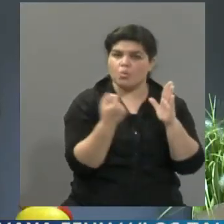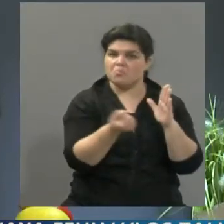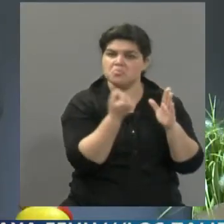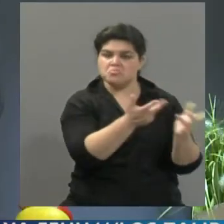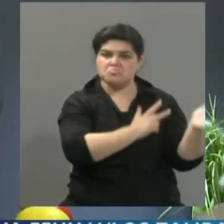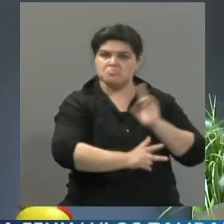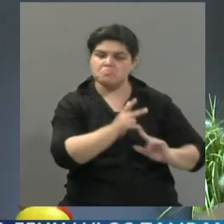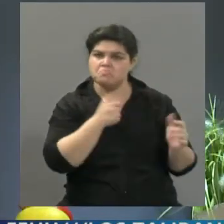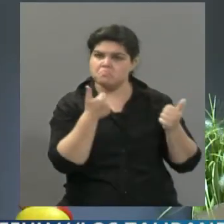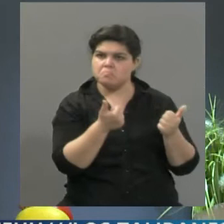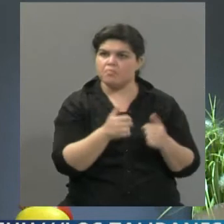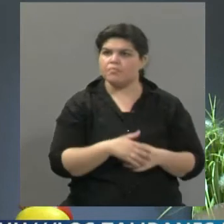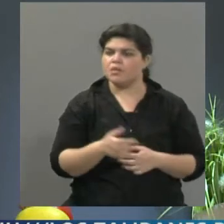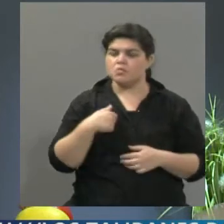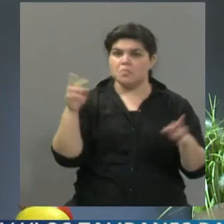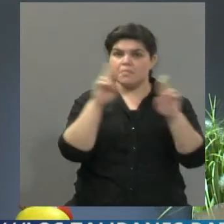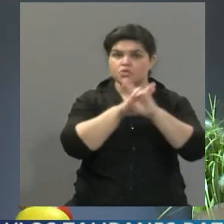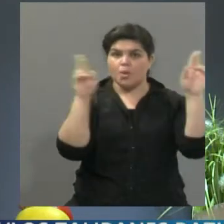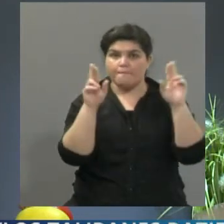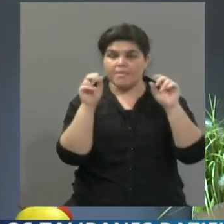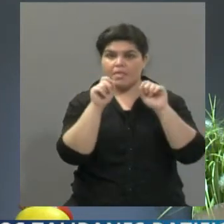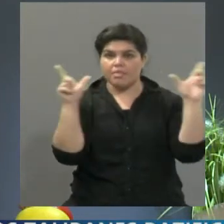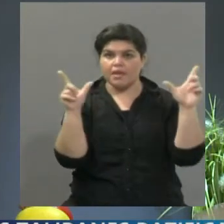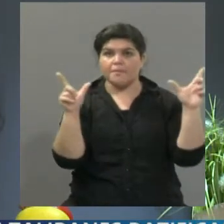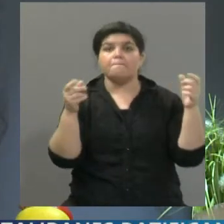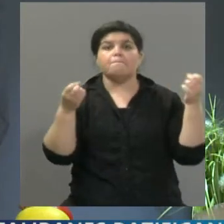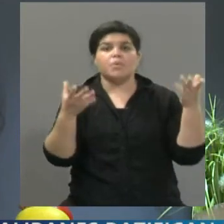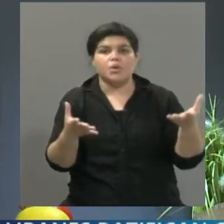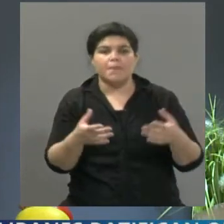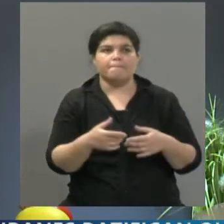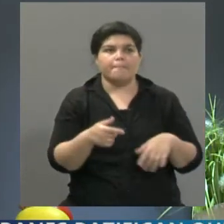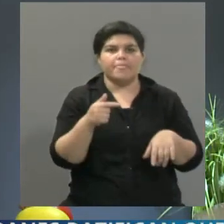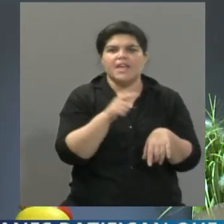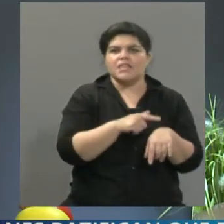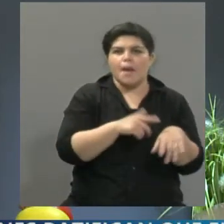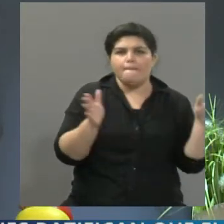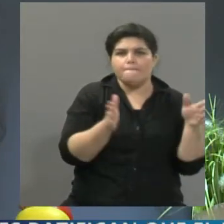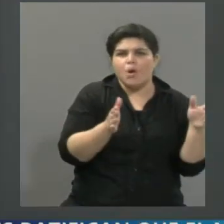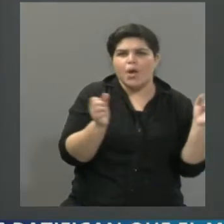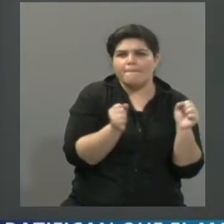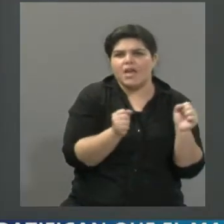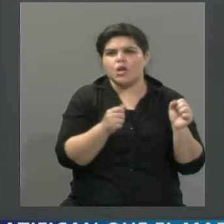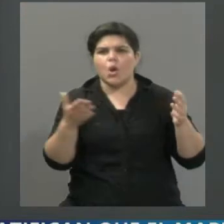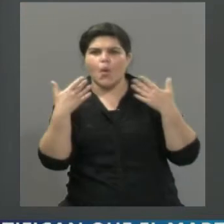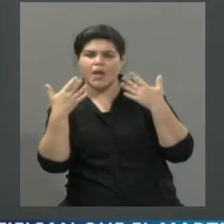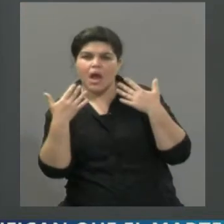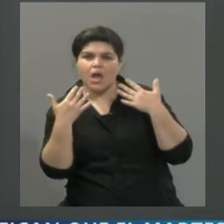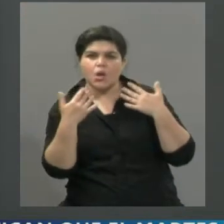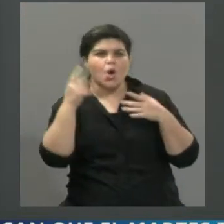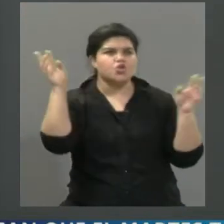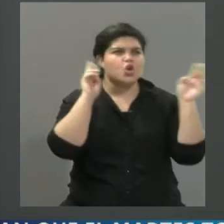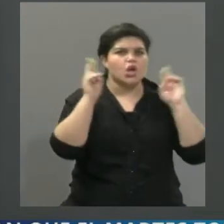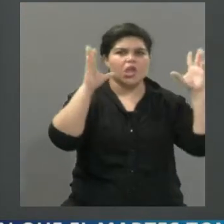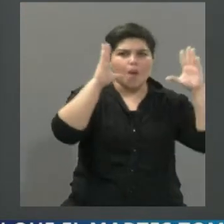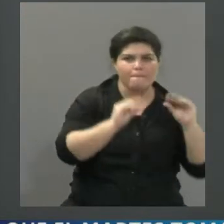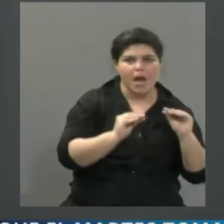tema del sonido, ¿no? En las diferentes estaciones. Me quedé sorprendido. A mí me gustó esto que decía de si